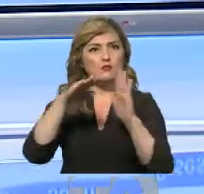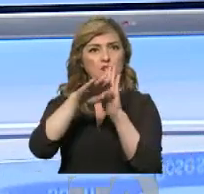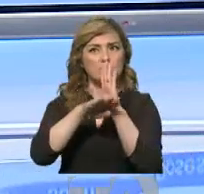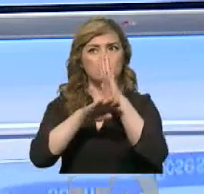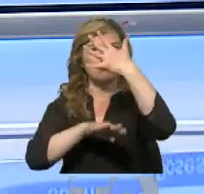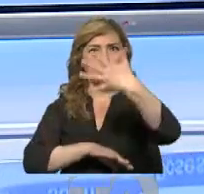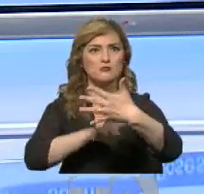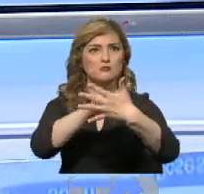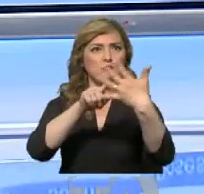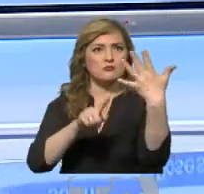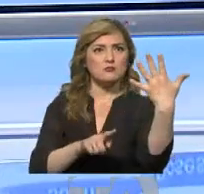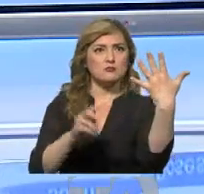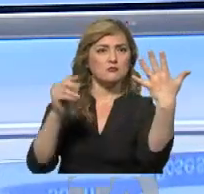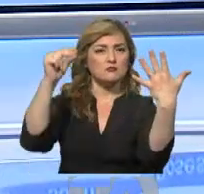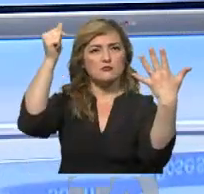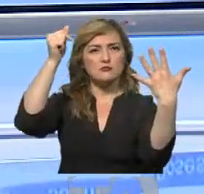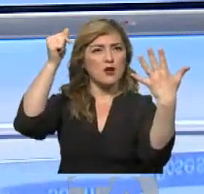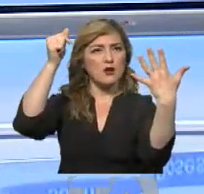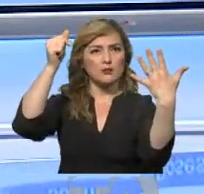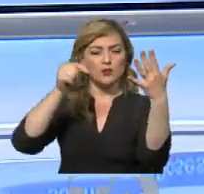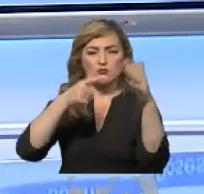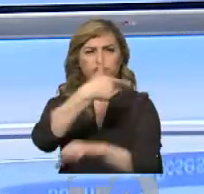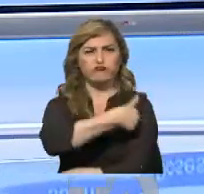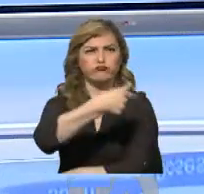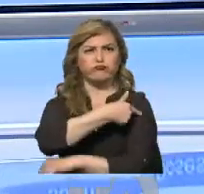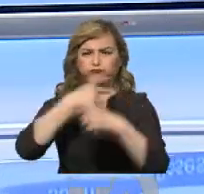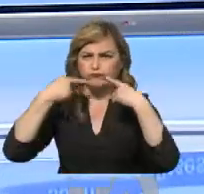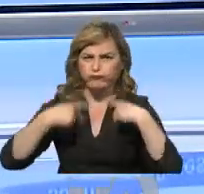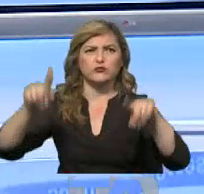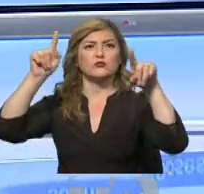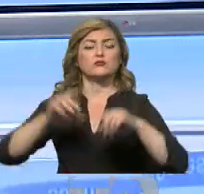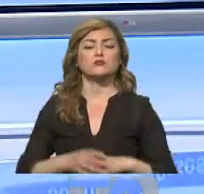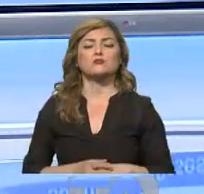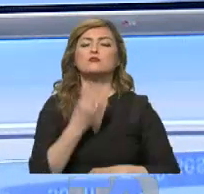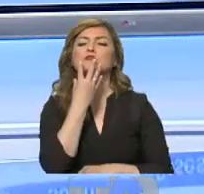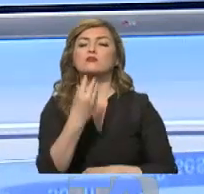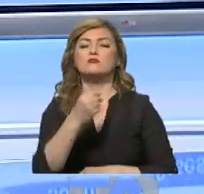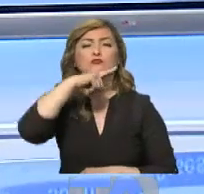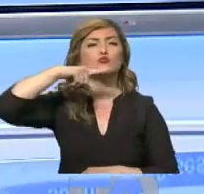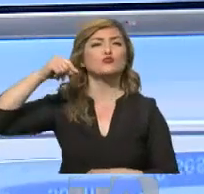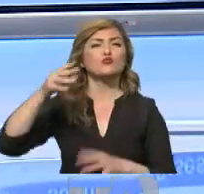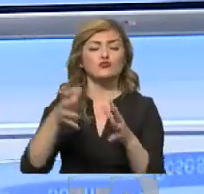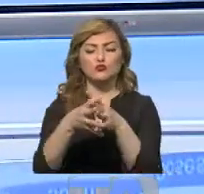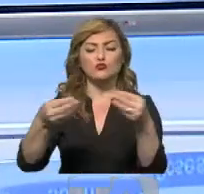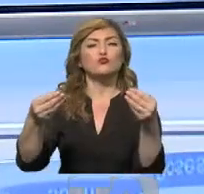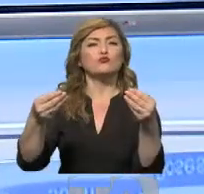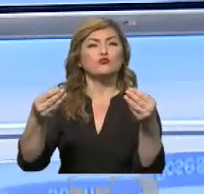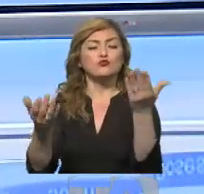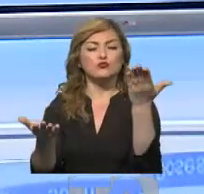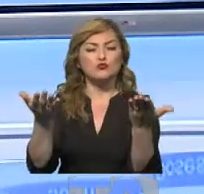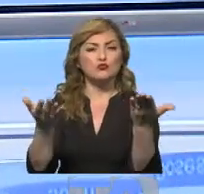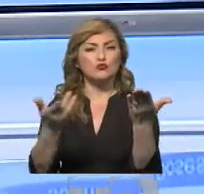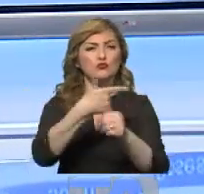los 5 países que más rápido avanzan en sus planes de vacunación, mientras Israel y Rusia creen que la clave es el balance entre